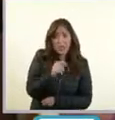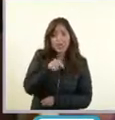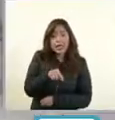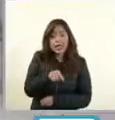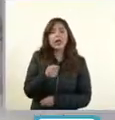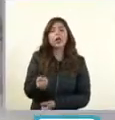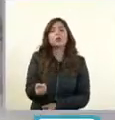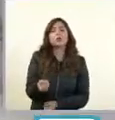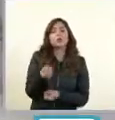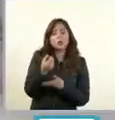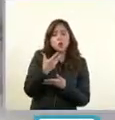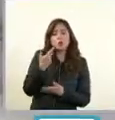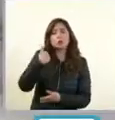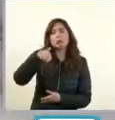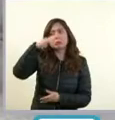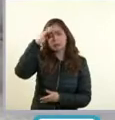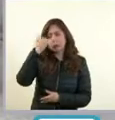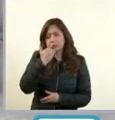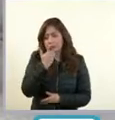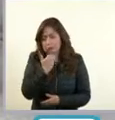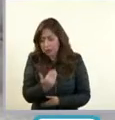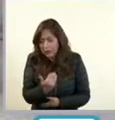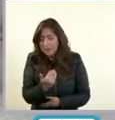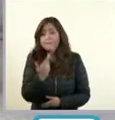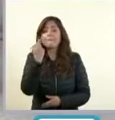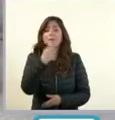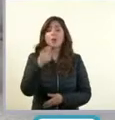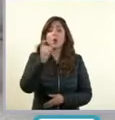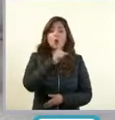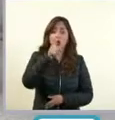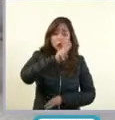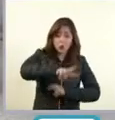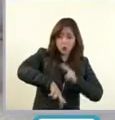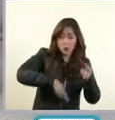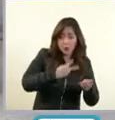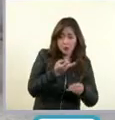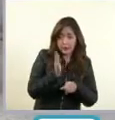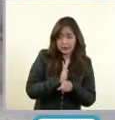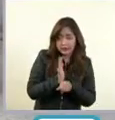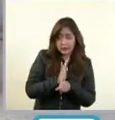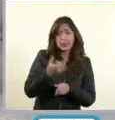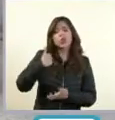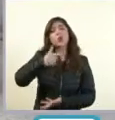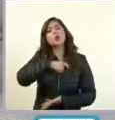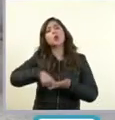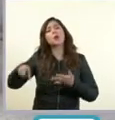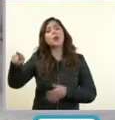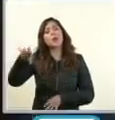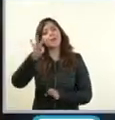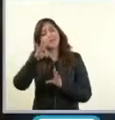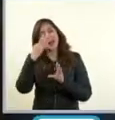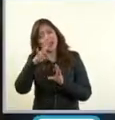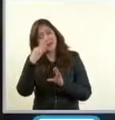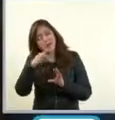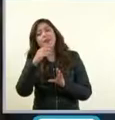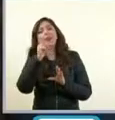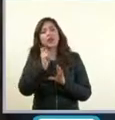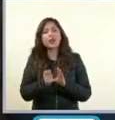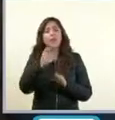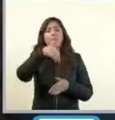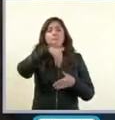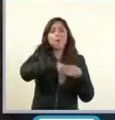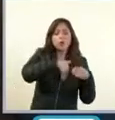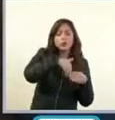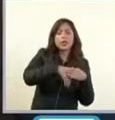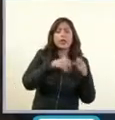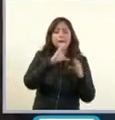calórico va a ser razonable. Originalmente, al ir al cine y que comprábamos nuestras palomitas, eran en un Sí, vasito. una bolsita o